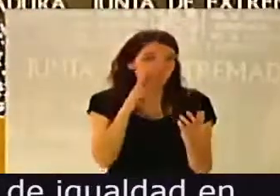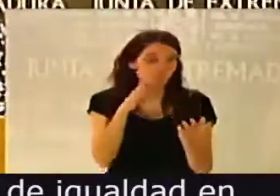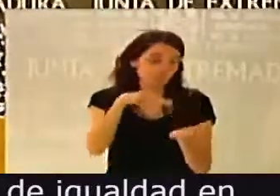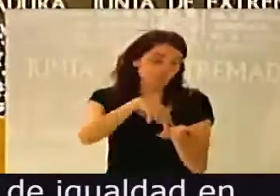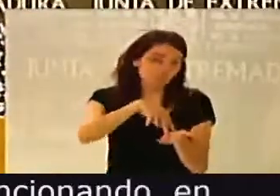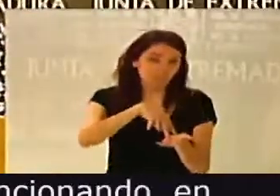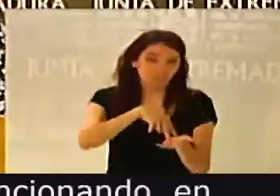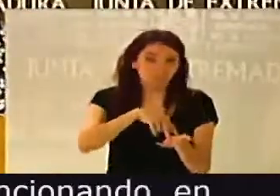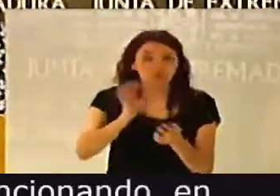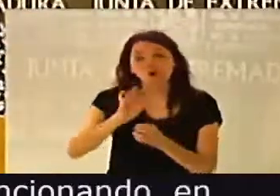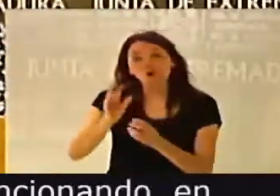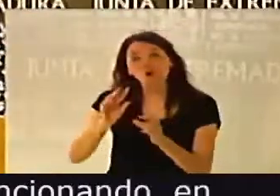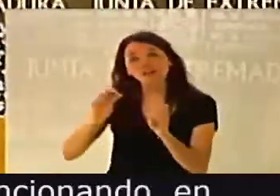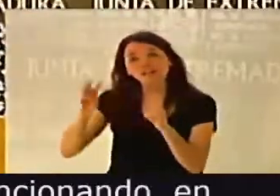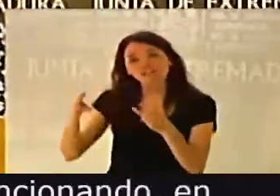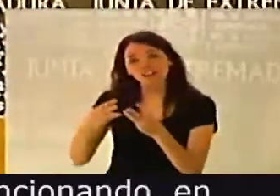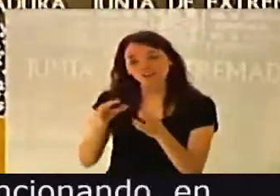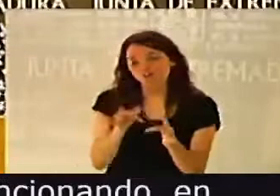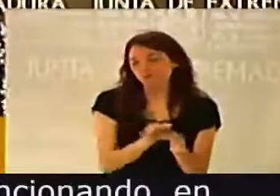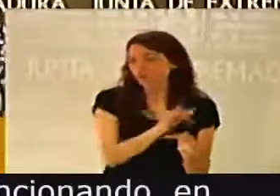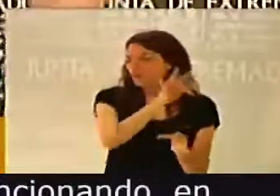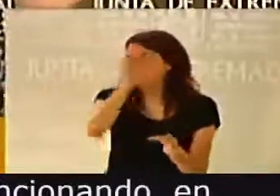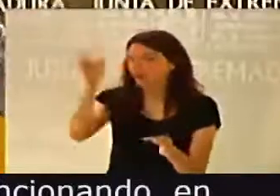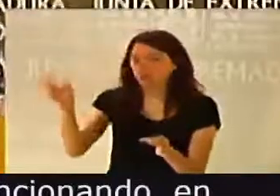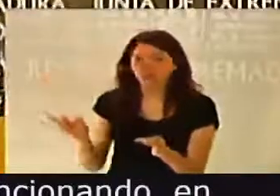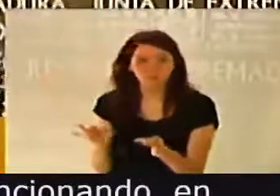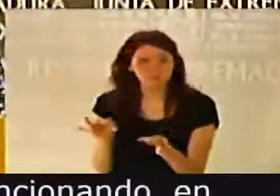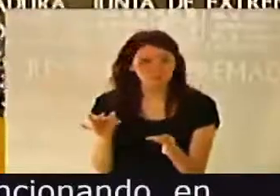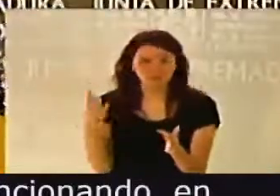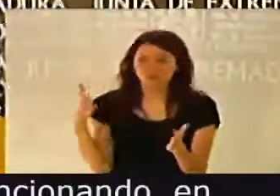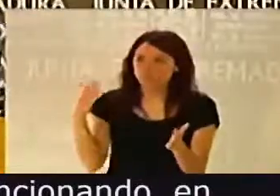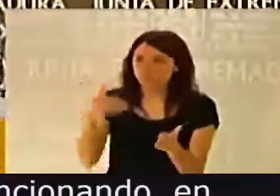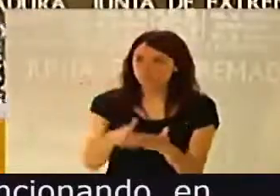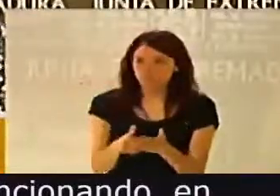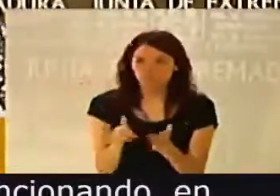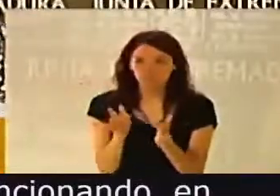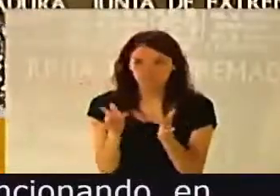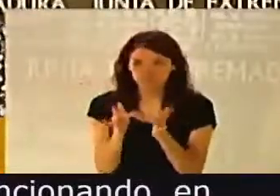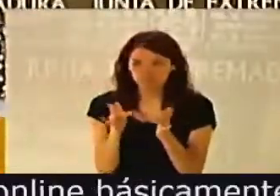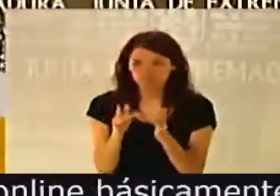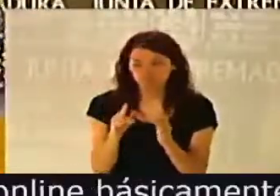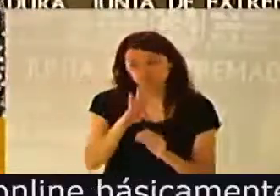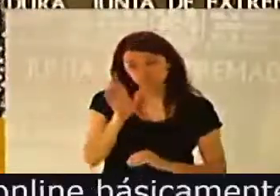online, básicamente, a lo largo de todo el tiempo. De todo esto, que además me parece